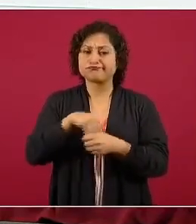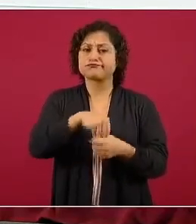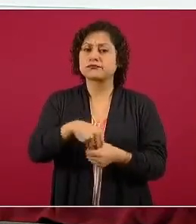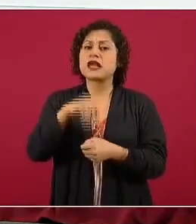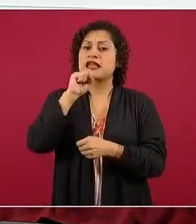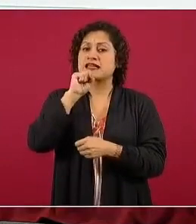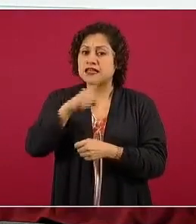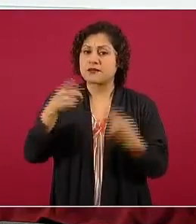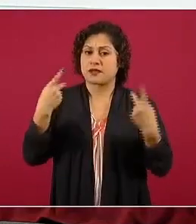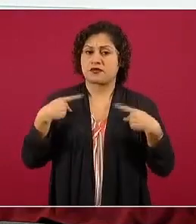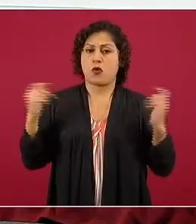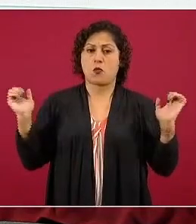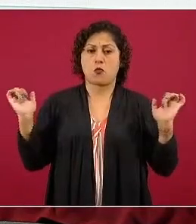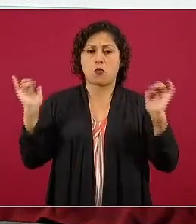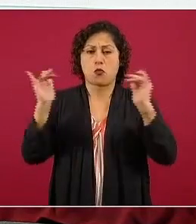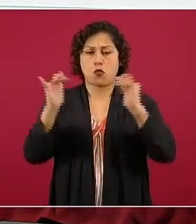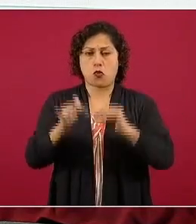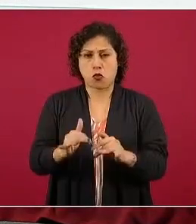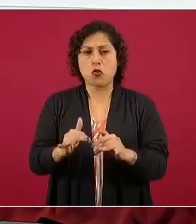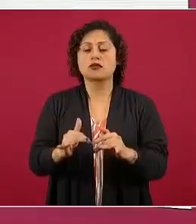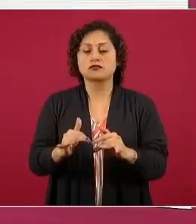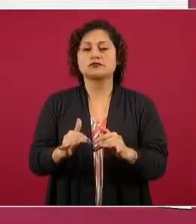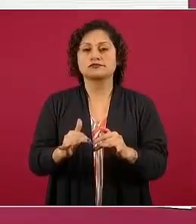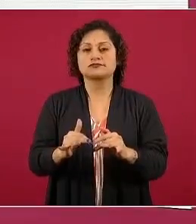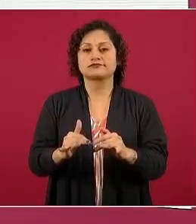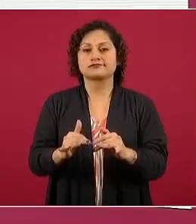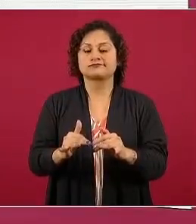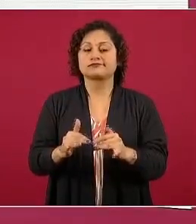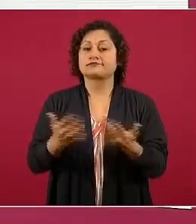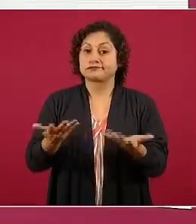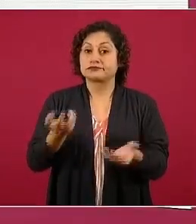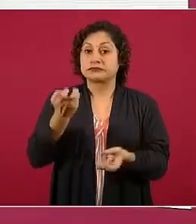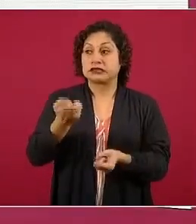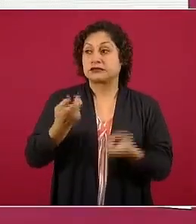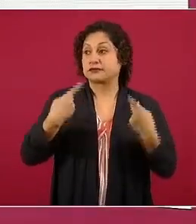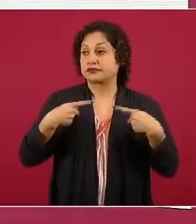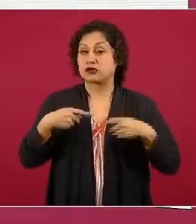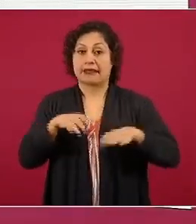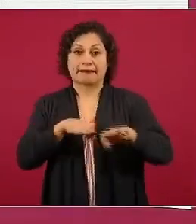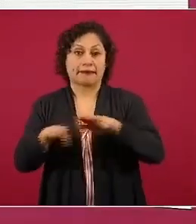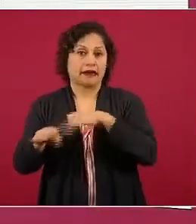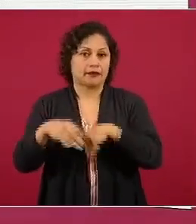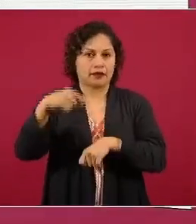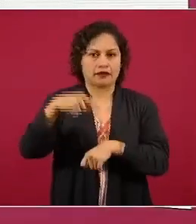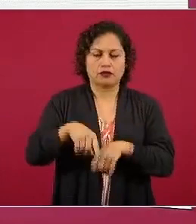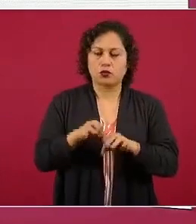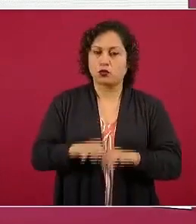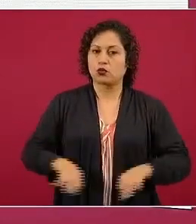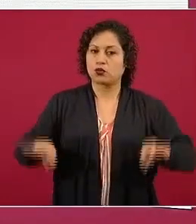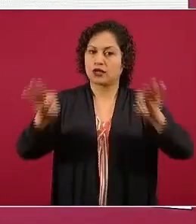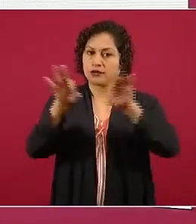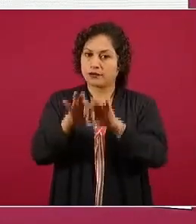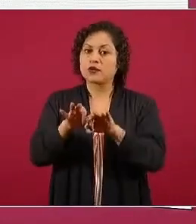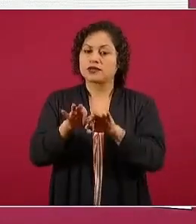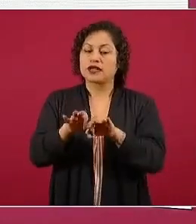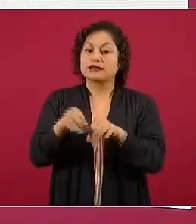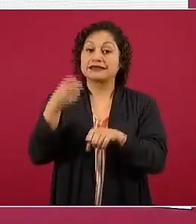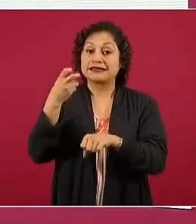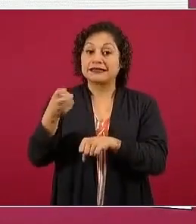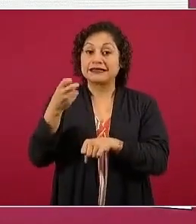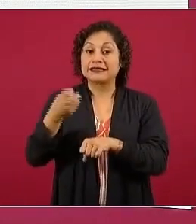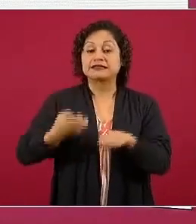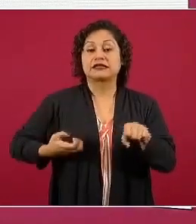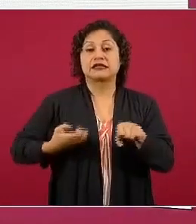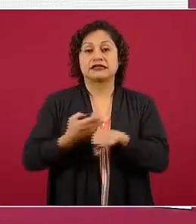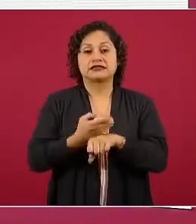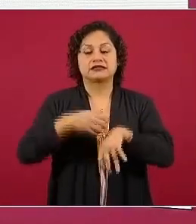concentración de individuos y con una movilidad importante, pues son de las poblaciones que son más,